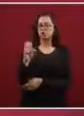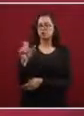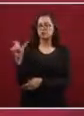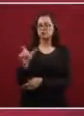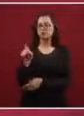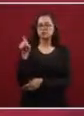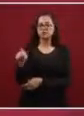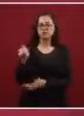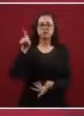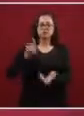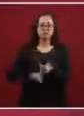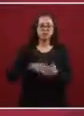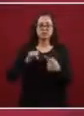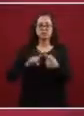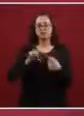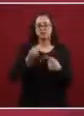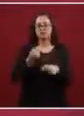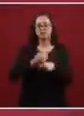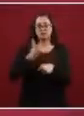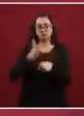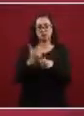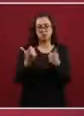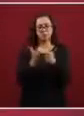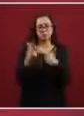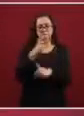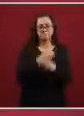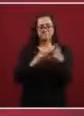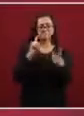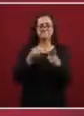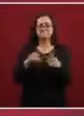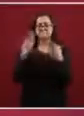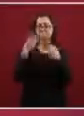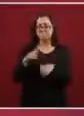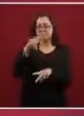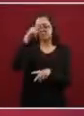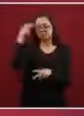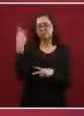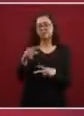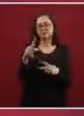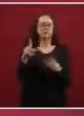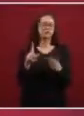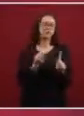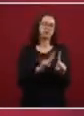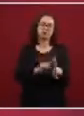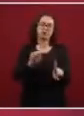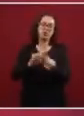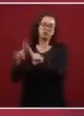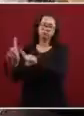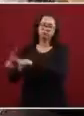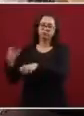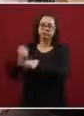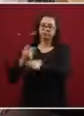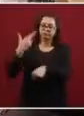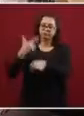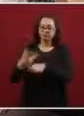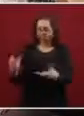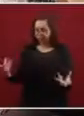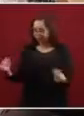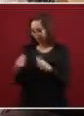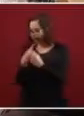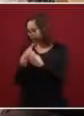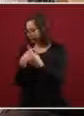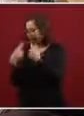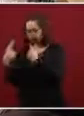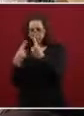donde participa la Secretaría de Economía, donde participa Banco de México y otras instituciones, lo